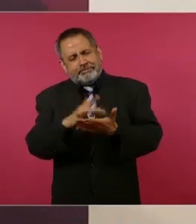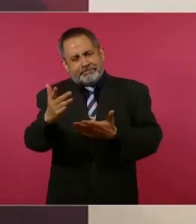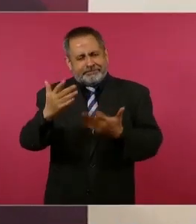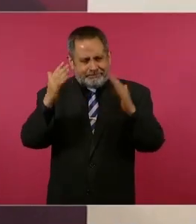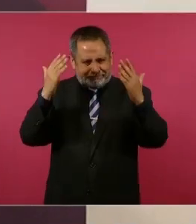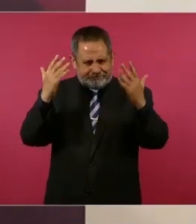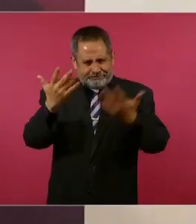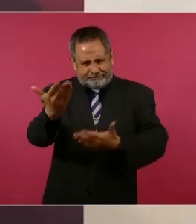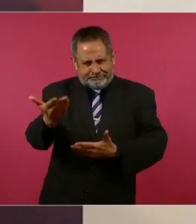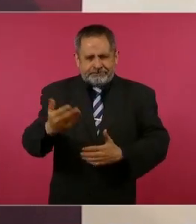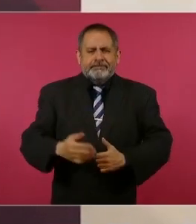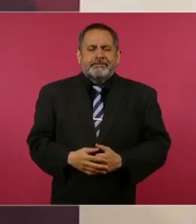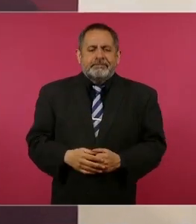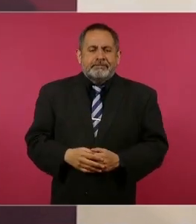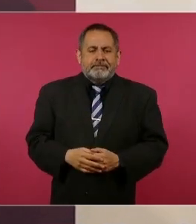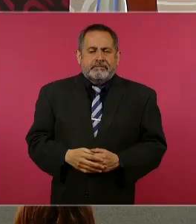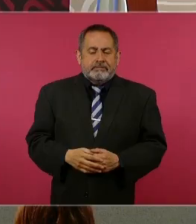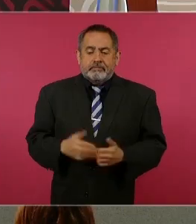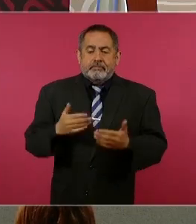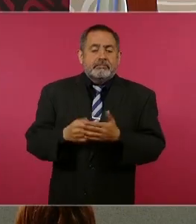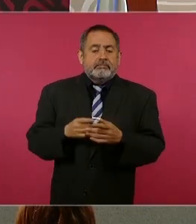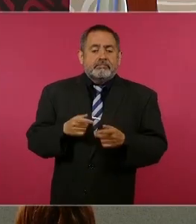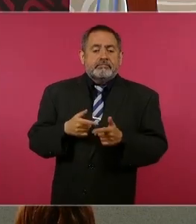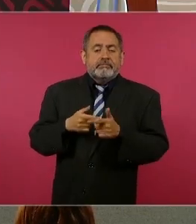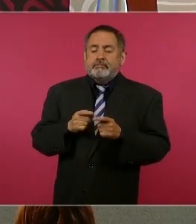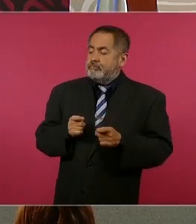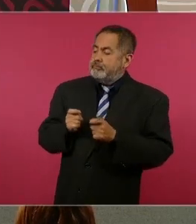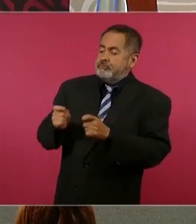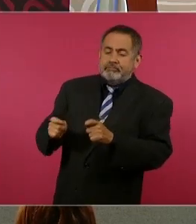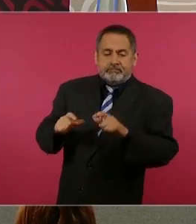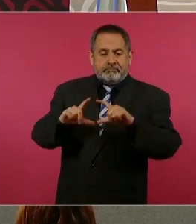presidente. Y vamos a proceder